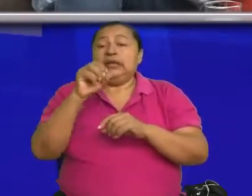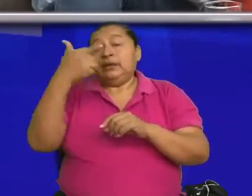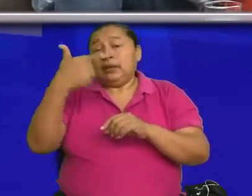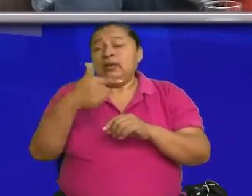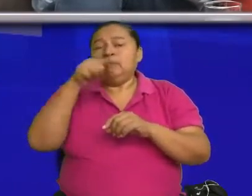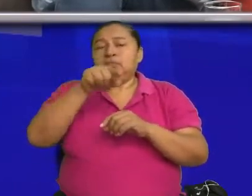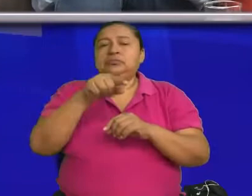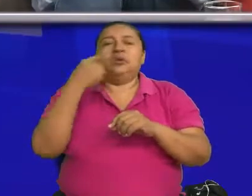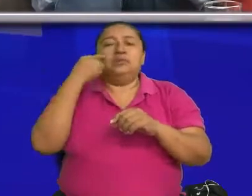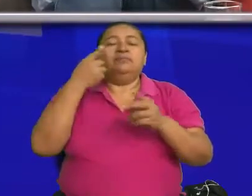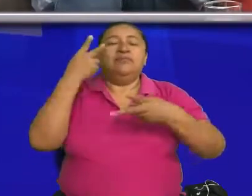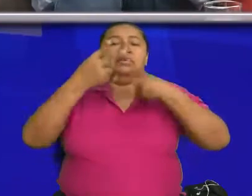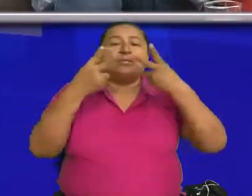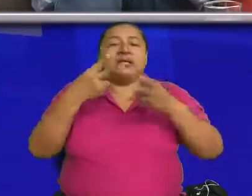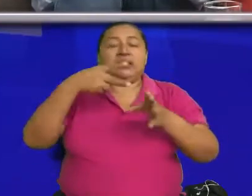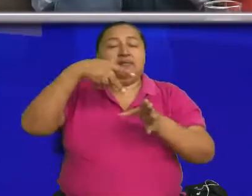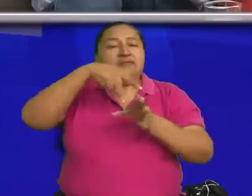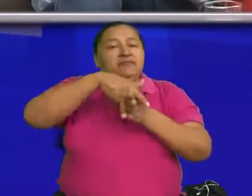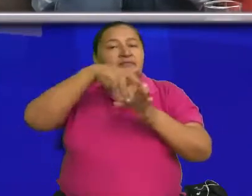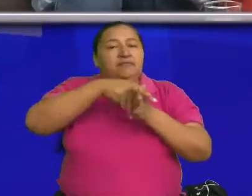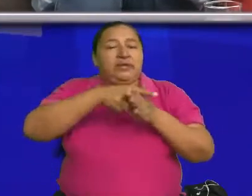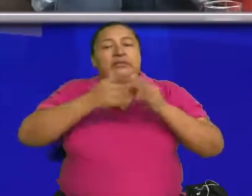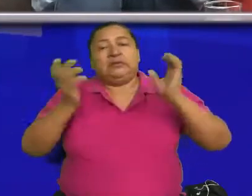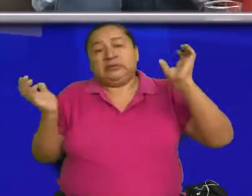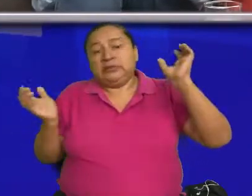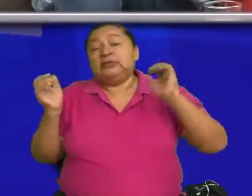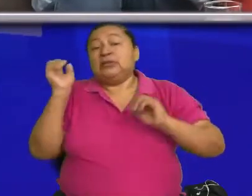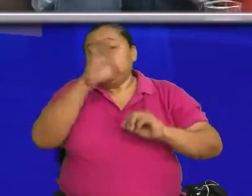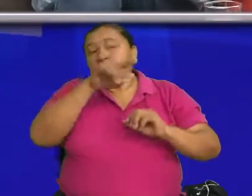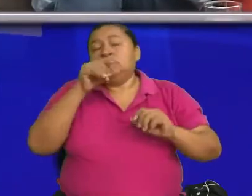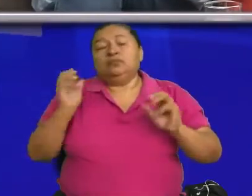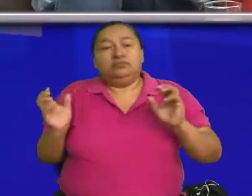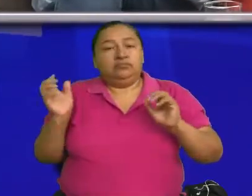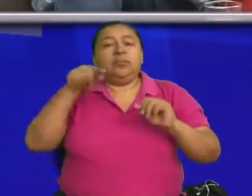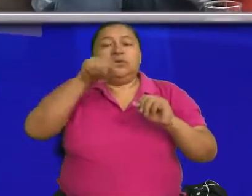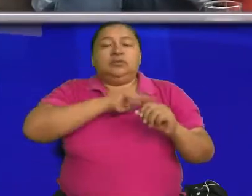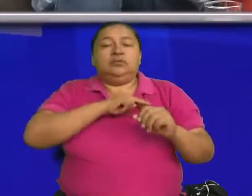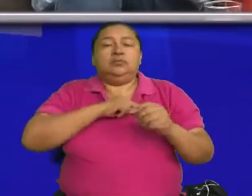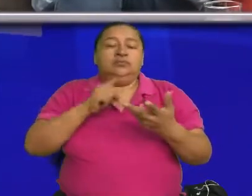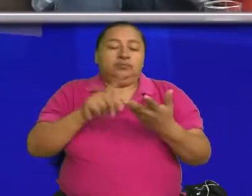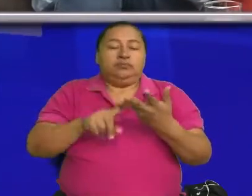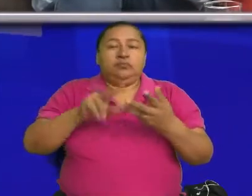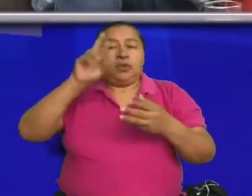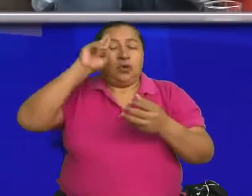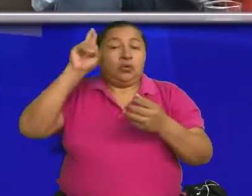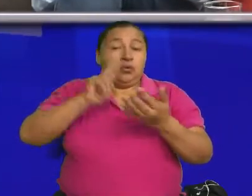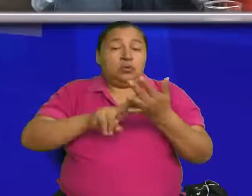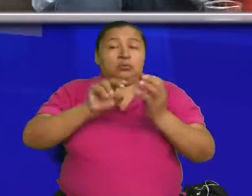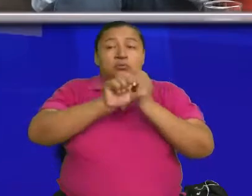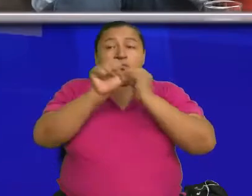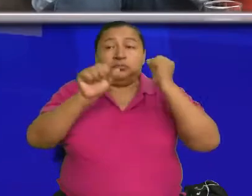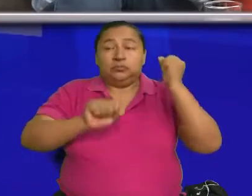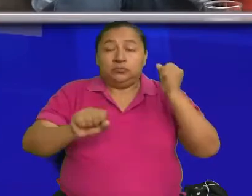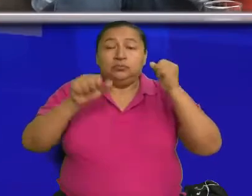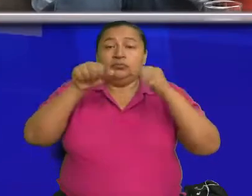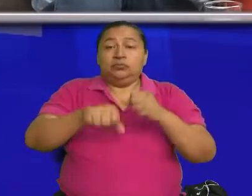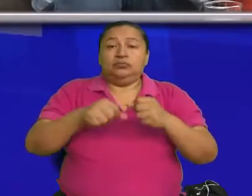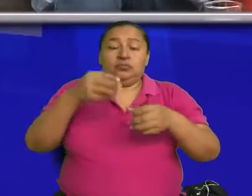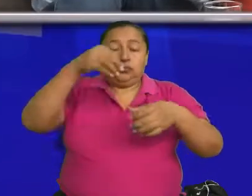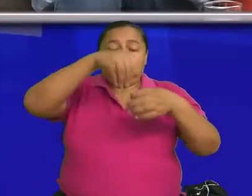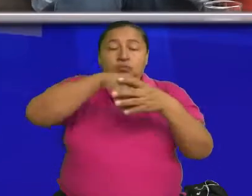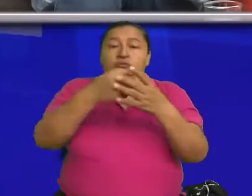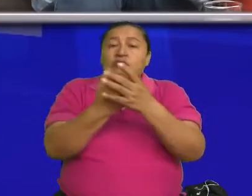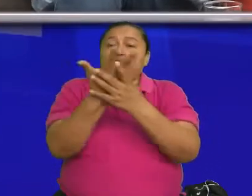Comunicadores. La jornada, pues, de embellecimiento, colocación de bandera, la siembra de árboles de